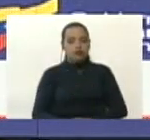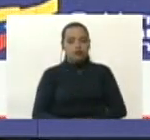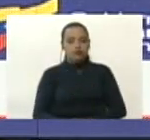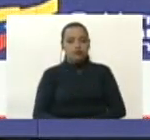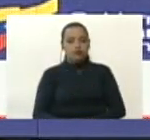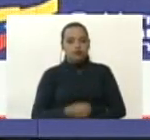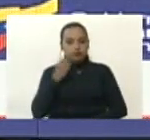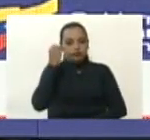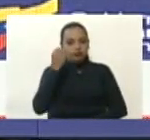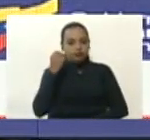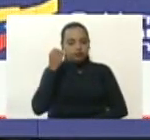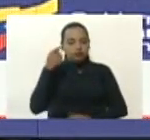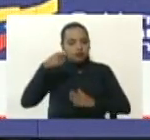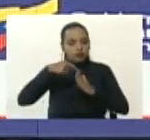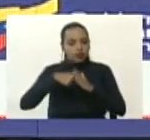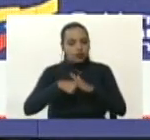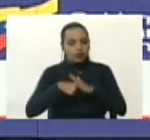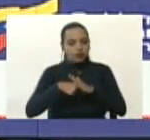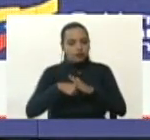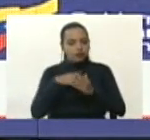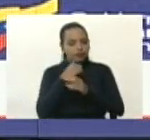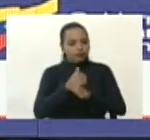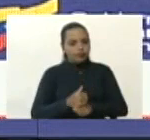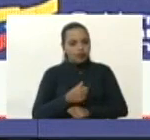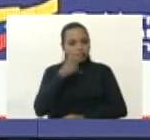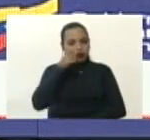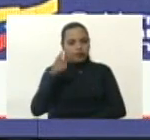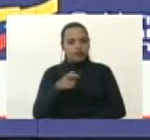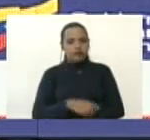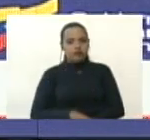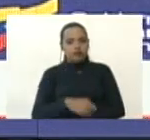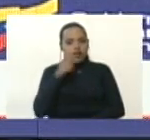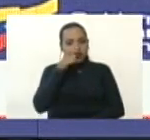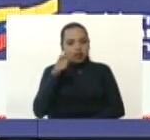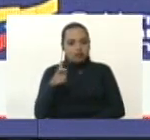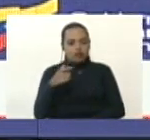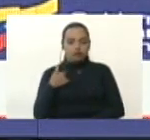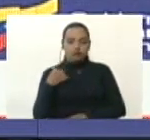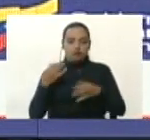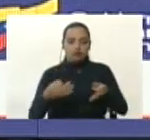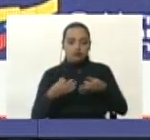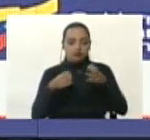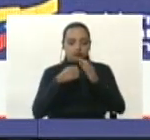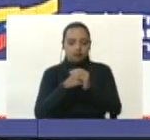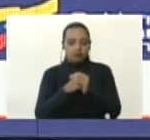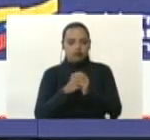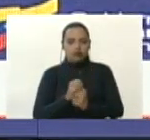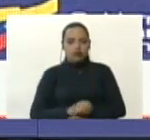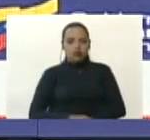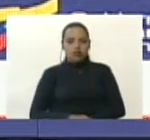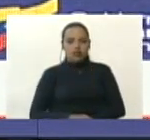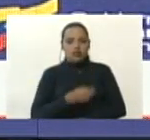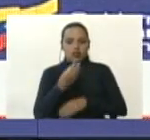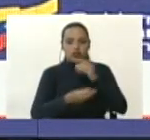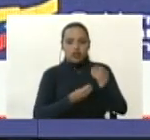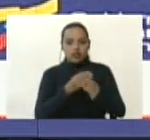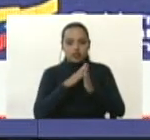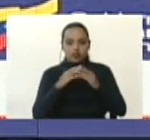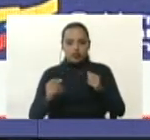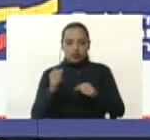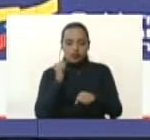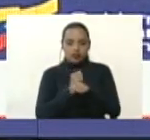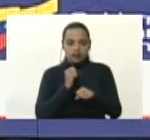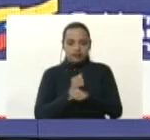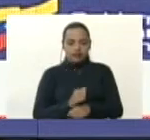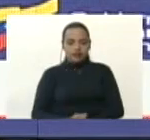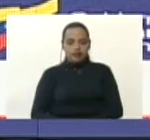Creo profundamente en el pueblo. Y al pueblo me encomiendo siempre cuando suma todas las tareas